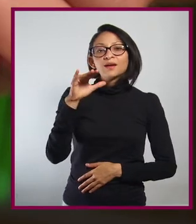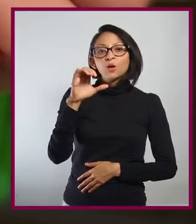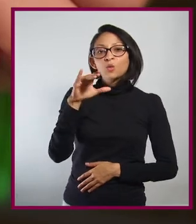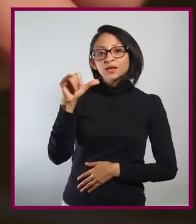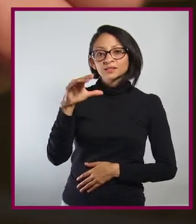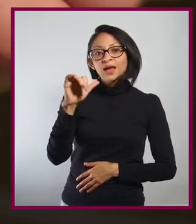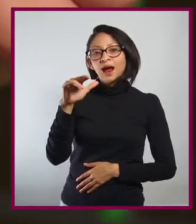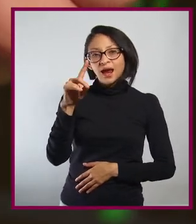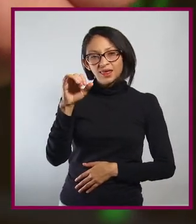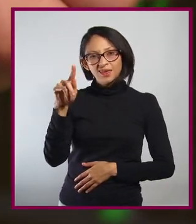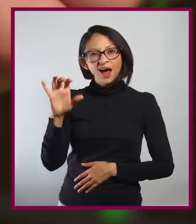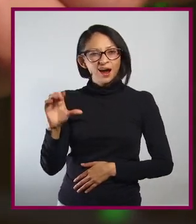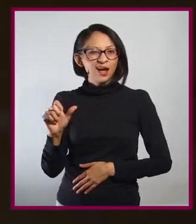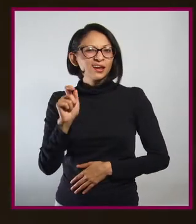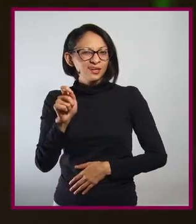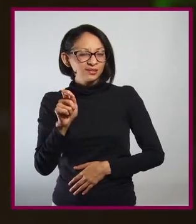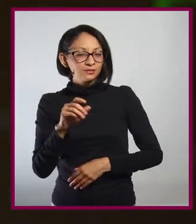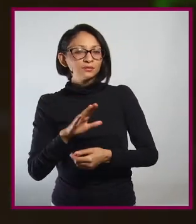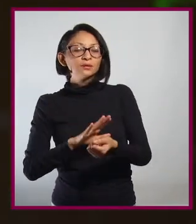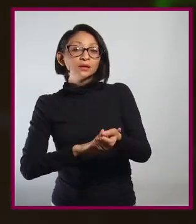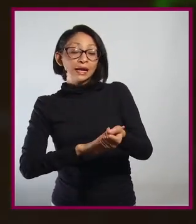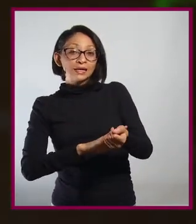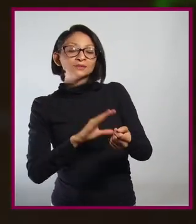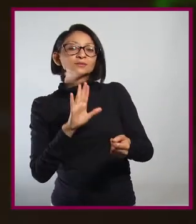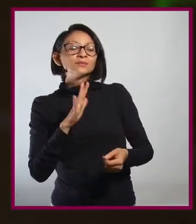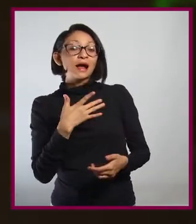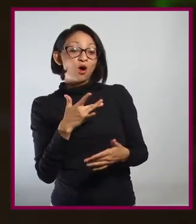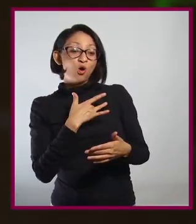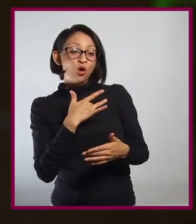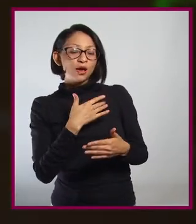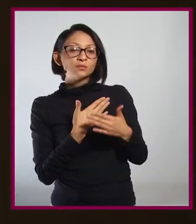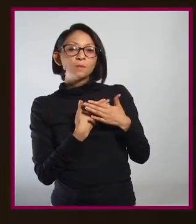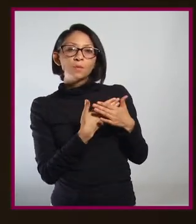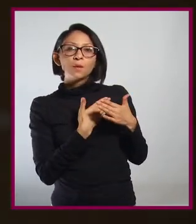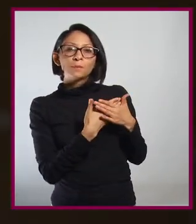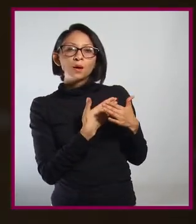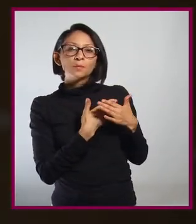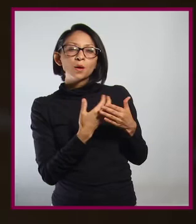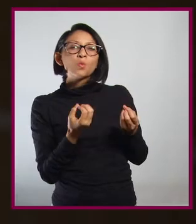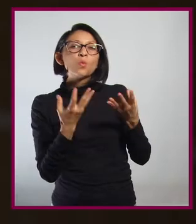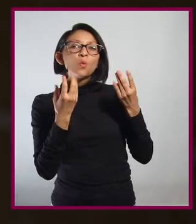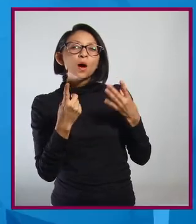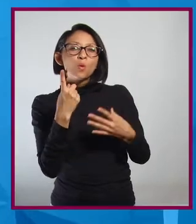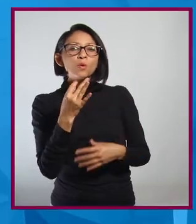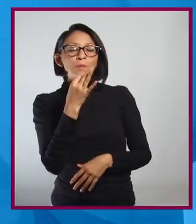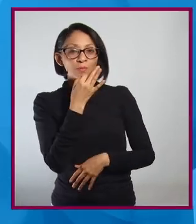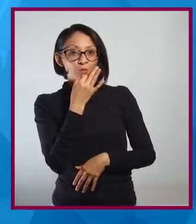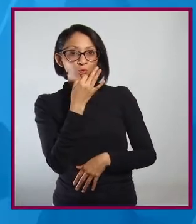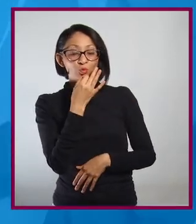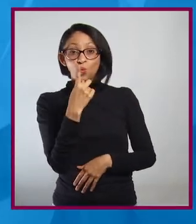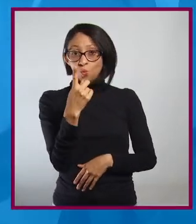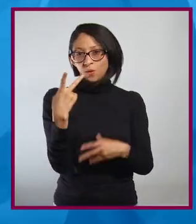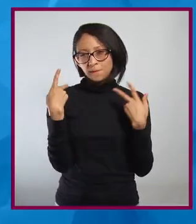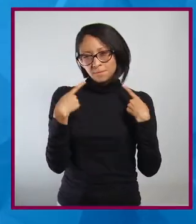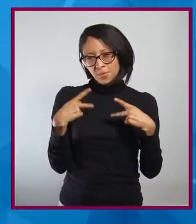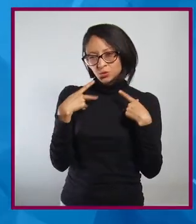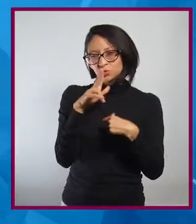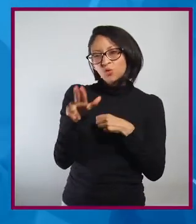La frecuencia cardíaca o pulso es el número de veces que el corazón late durante cierto lapso de tiempo. En una